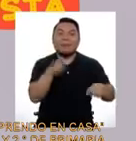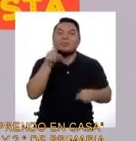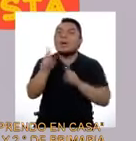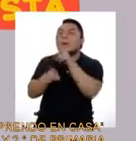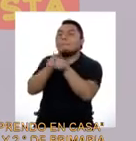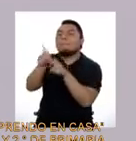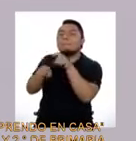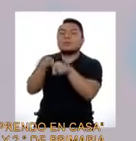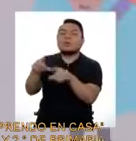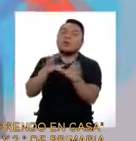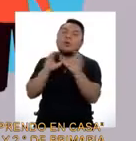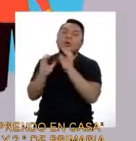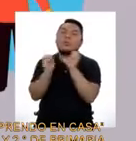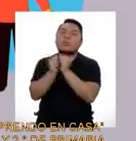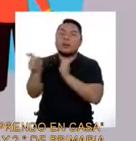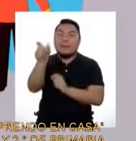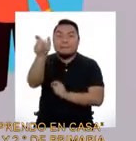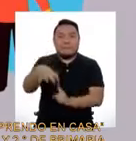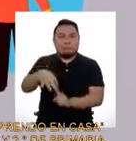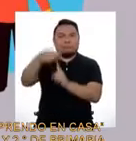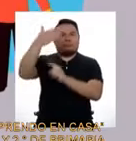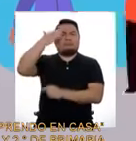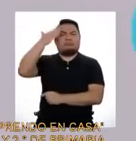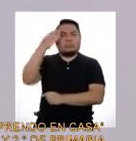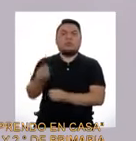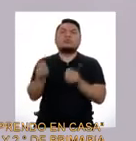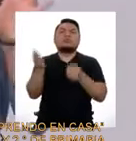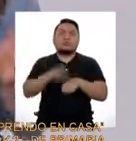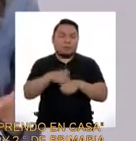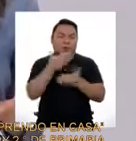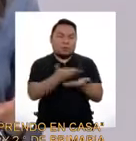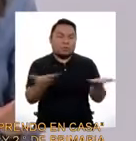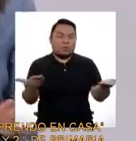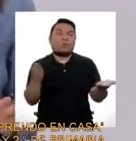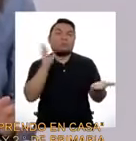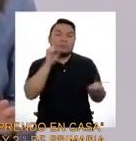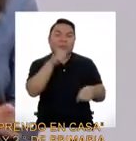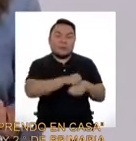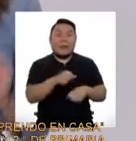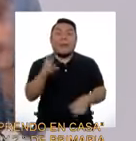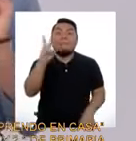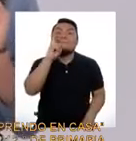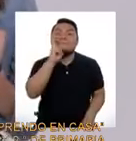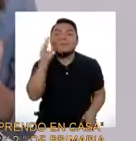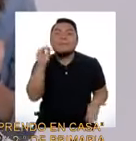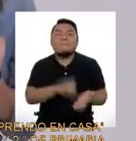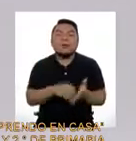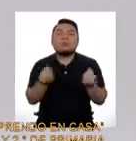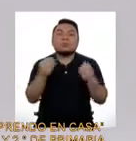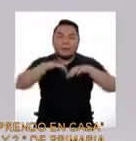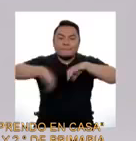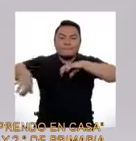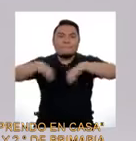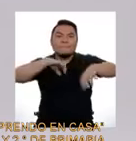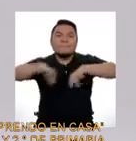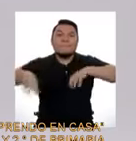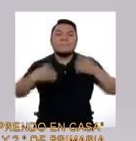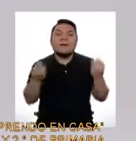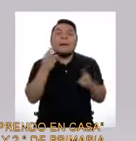entrevista y conversaremos con especialistas sobre los residuos sólidos. El viernes aprenderemos más sobre la clasificación mediante